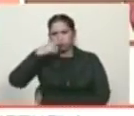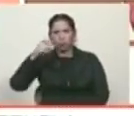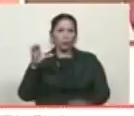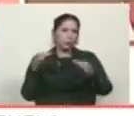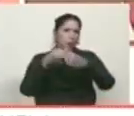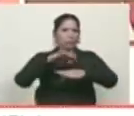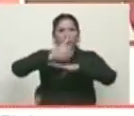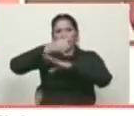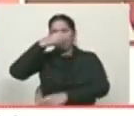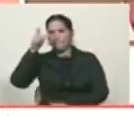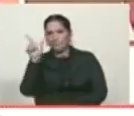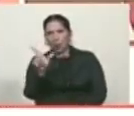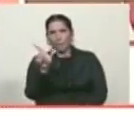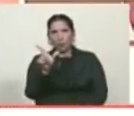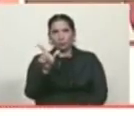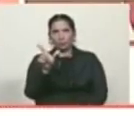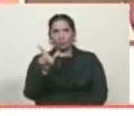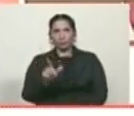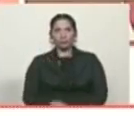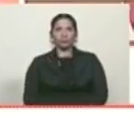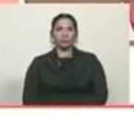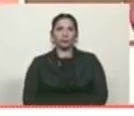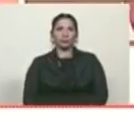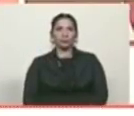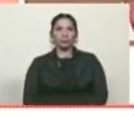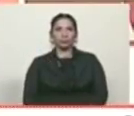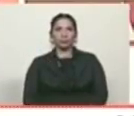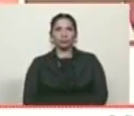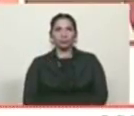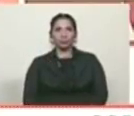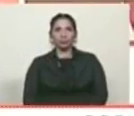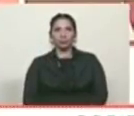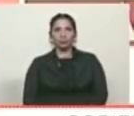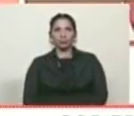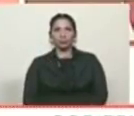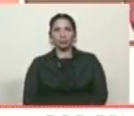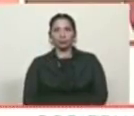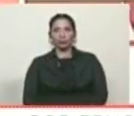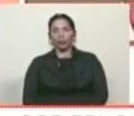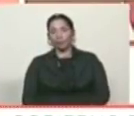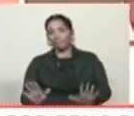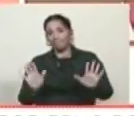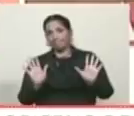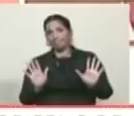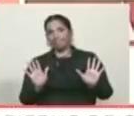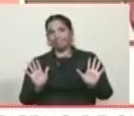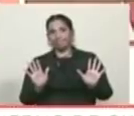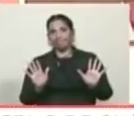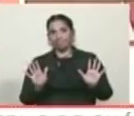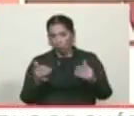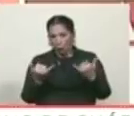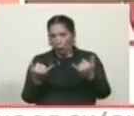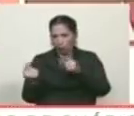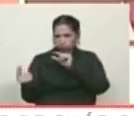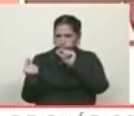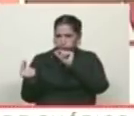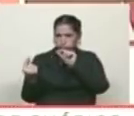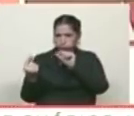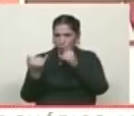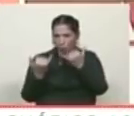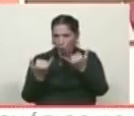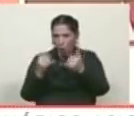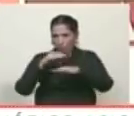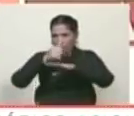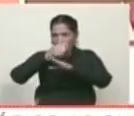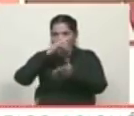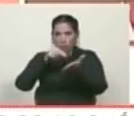Nacional del Partido Socialista Unido de Venezuela. Lamentar desde acá, lo discutíamos ahora en la Dirección Nacional junto